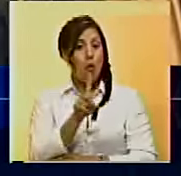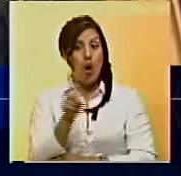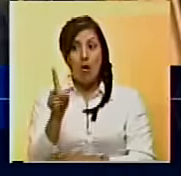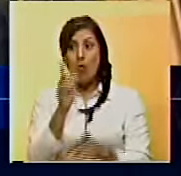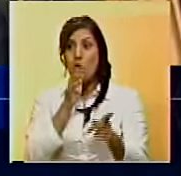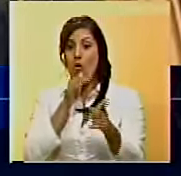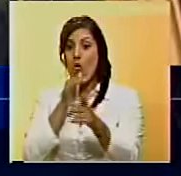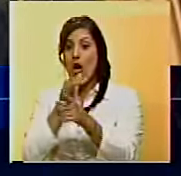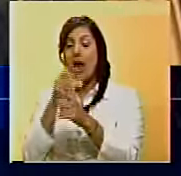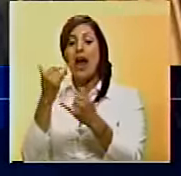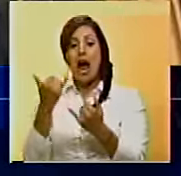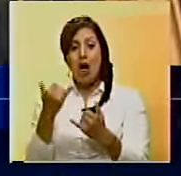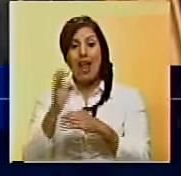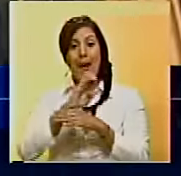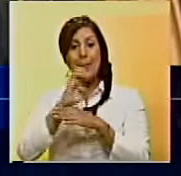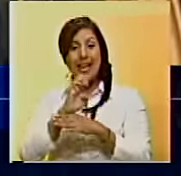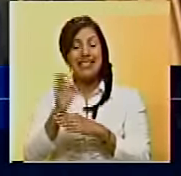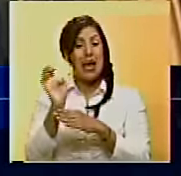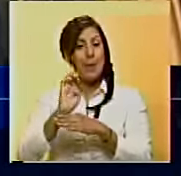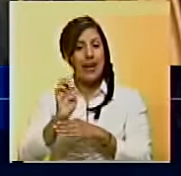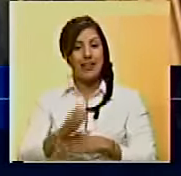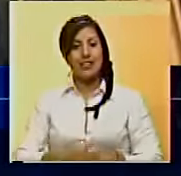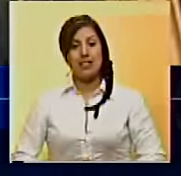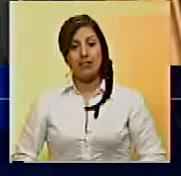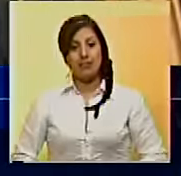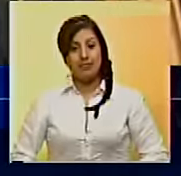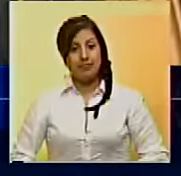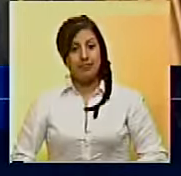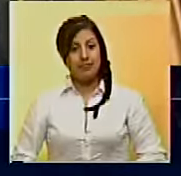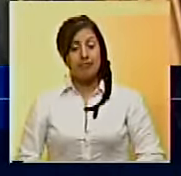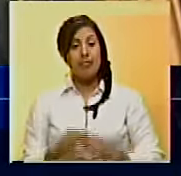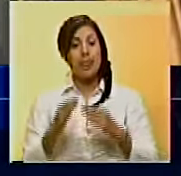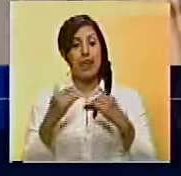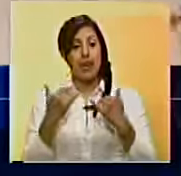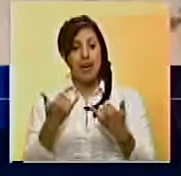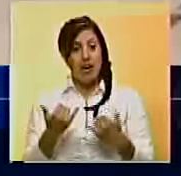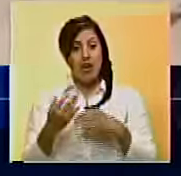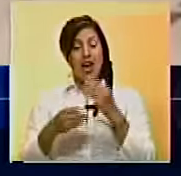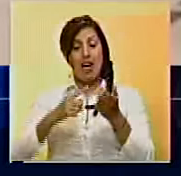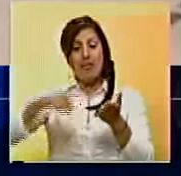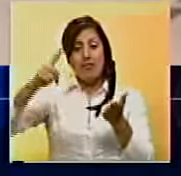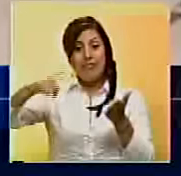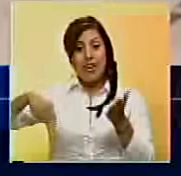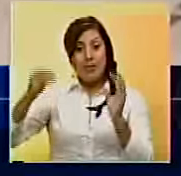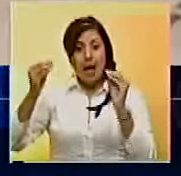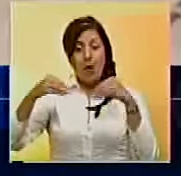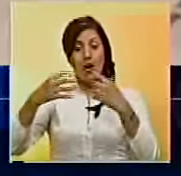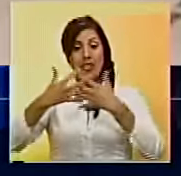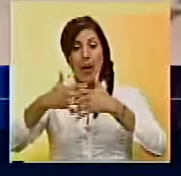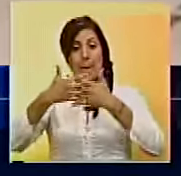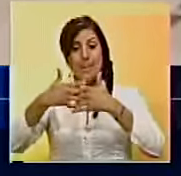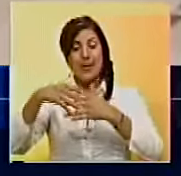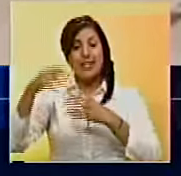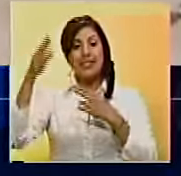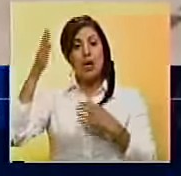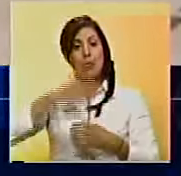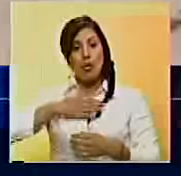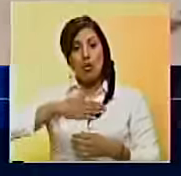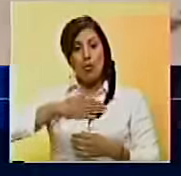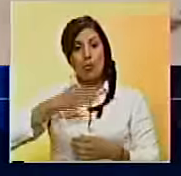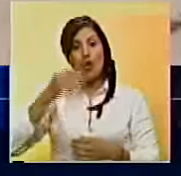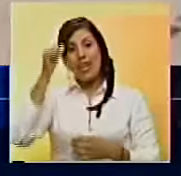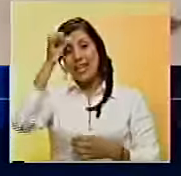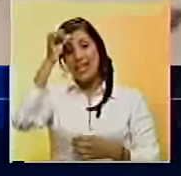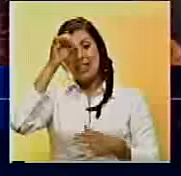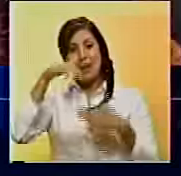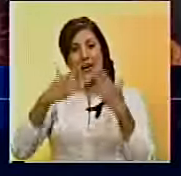antes lo conseguía. Emergencias, emergencias. Durante el acto se firmó un convenio con la empresa india Dr. Reddy's para